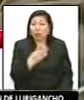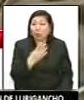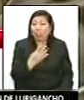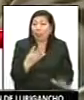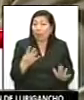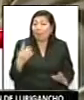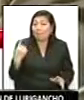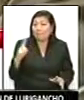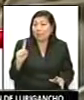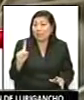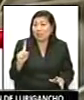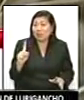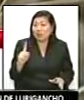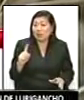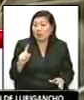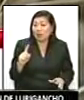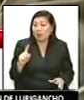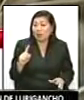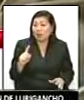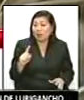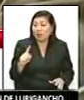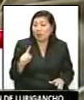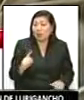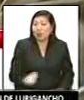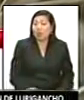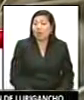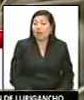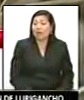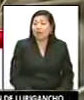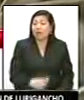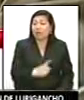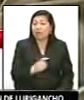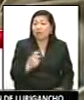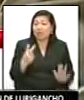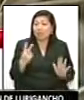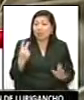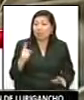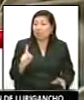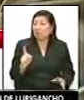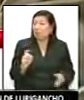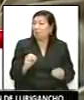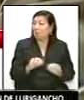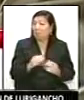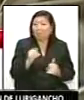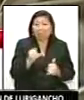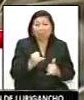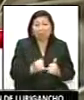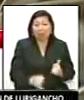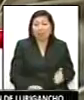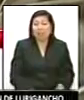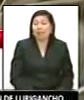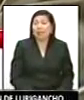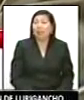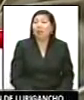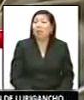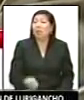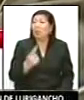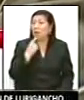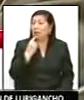millones, hasta el 2041, que son 107 millones. Es decir, con esto se termina. Entonces, que no vengan